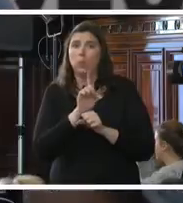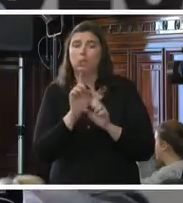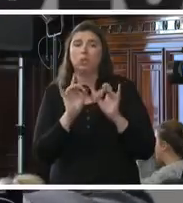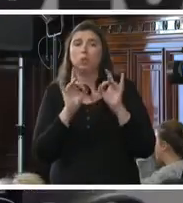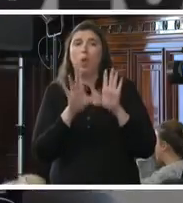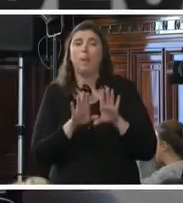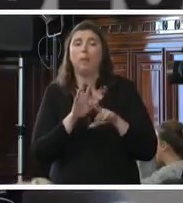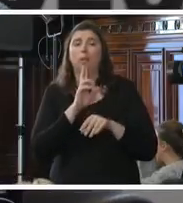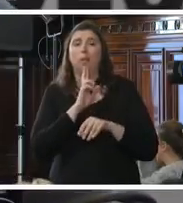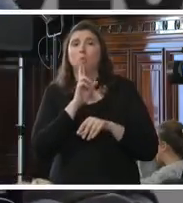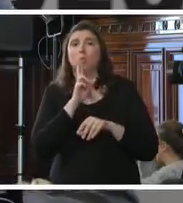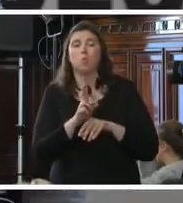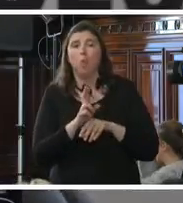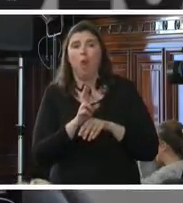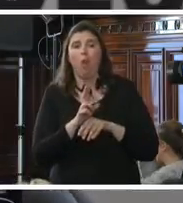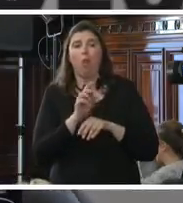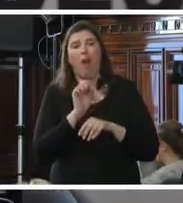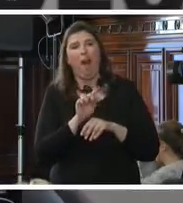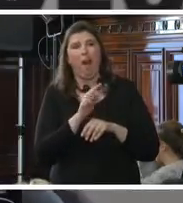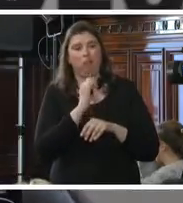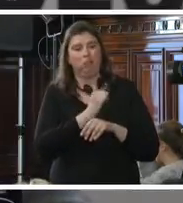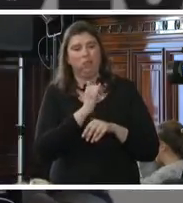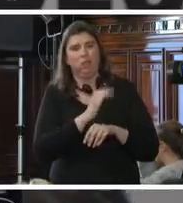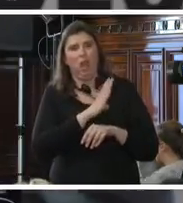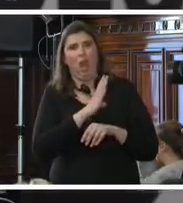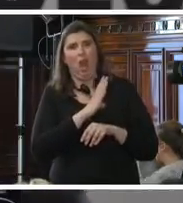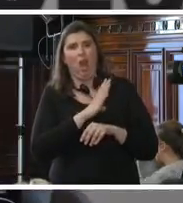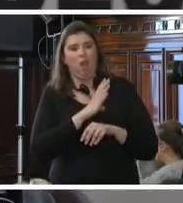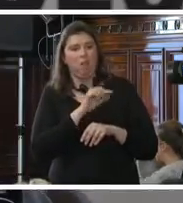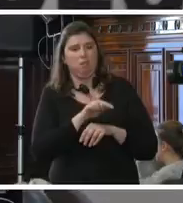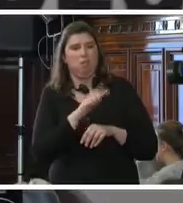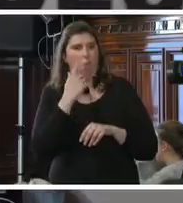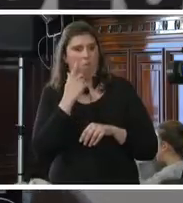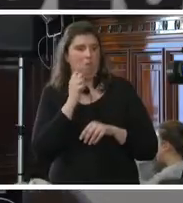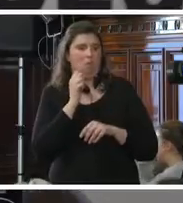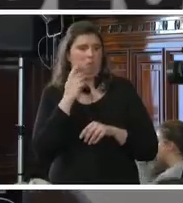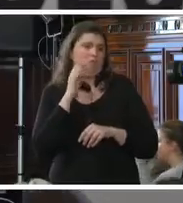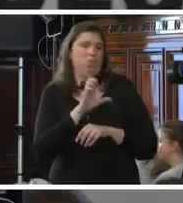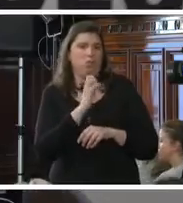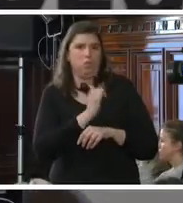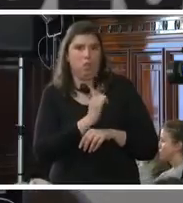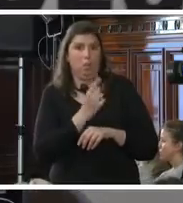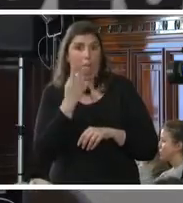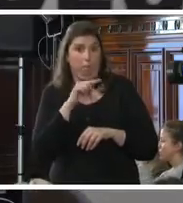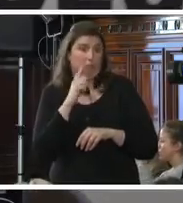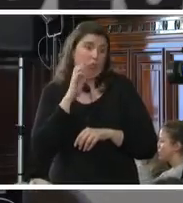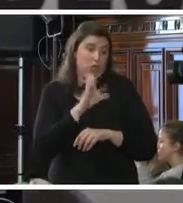del resultado del hecho delictivo, es que es